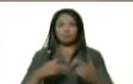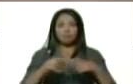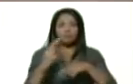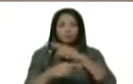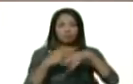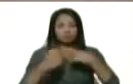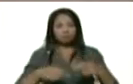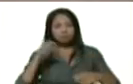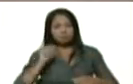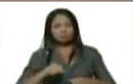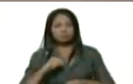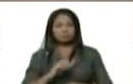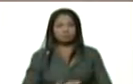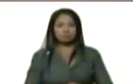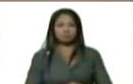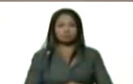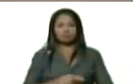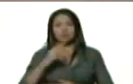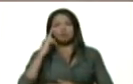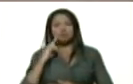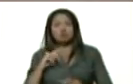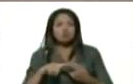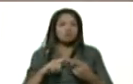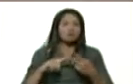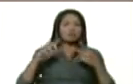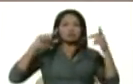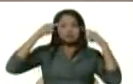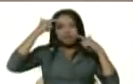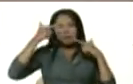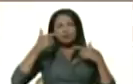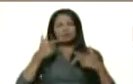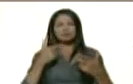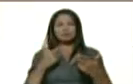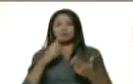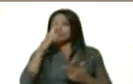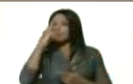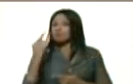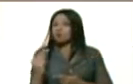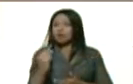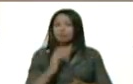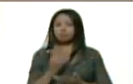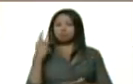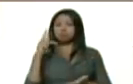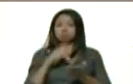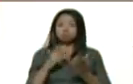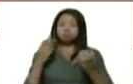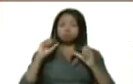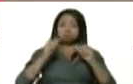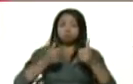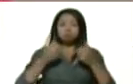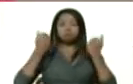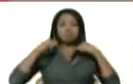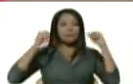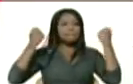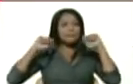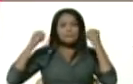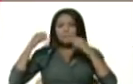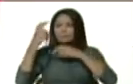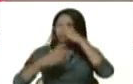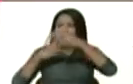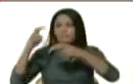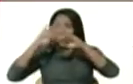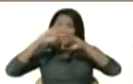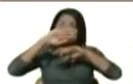revolucionarias de Bolívar, de Chávez, de Zamora, han venido preparando, recorriendo el país, un